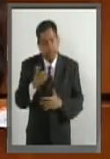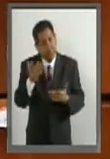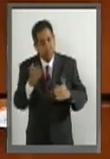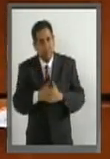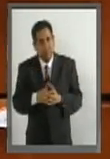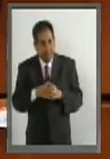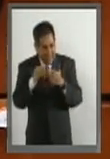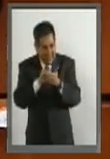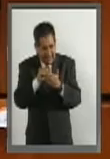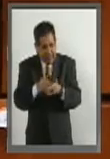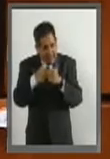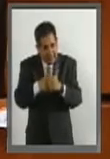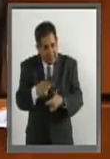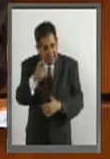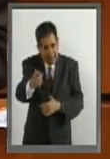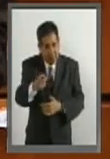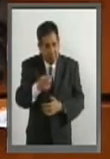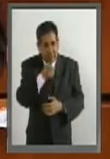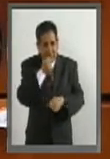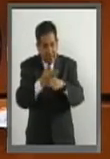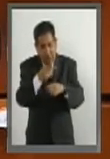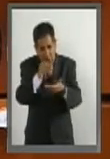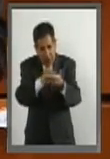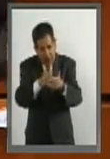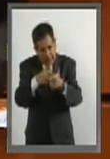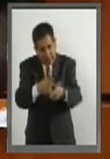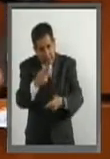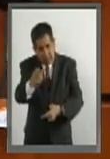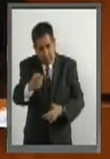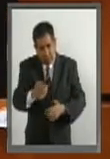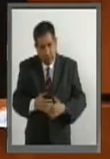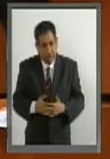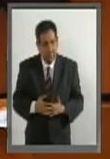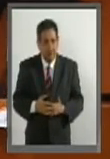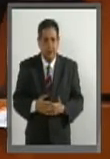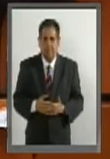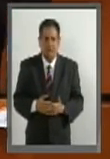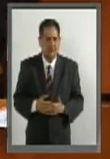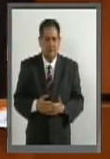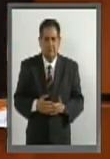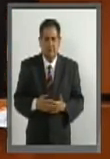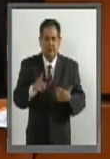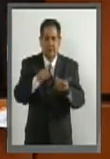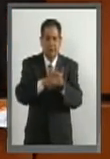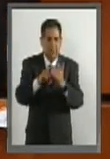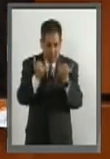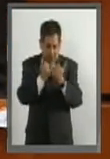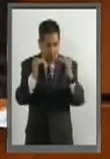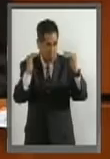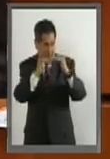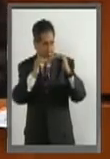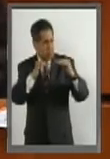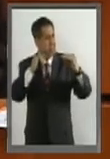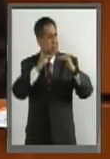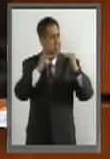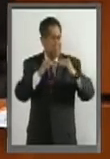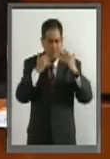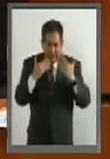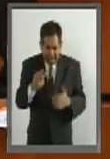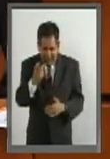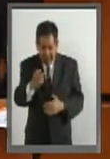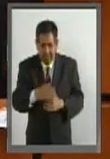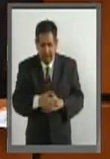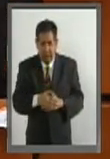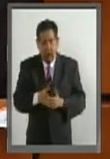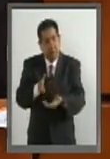¿Van a seguir en eso, señor secretario? Esa es una negociación de igual a igual. Un país